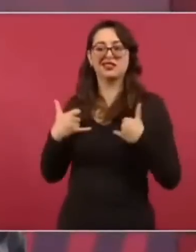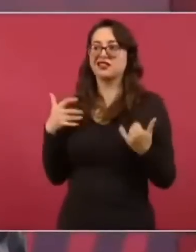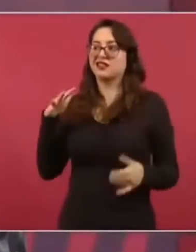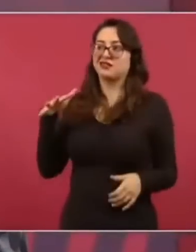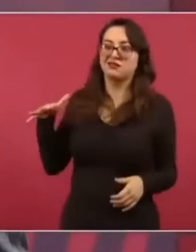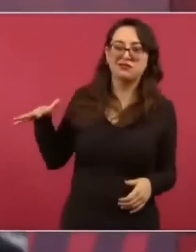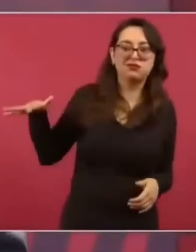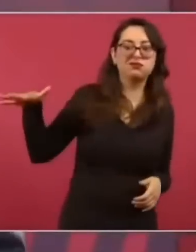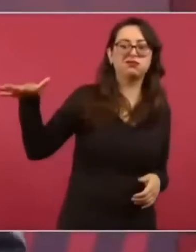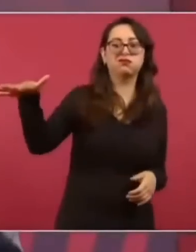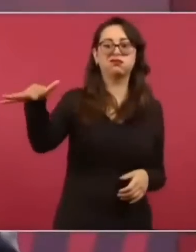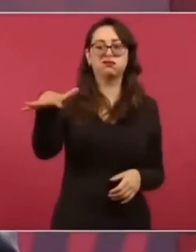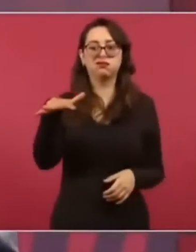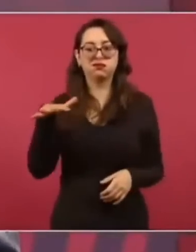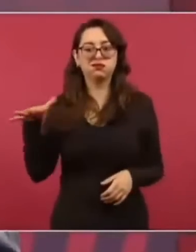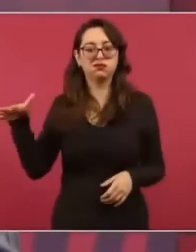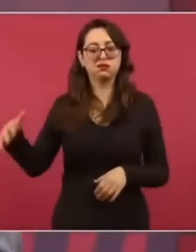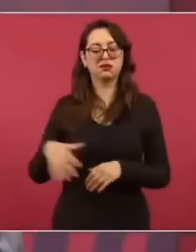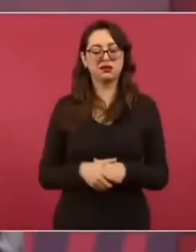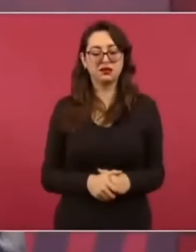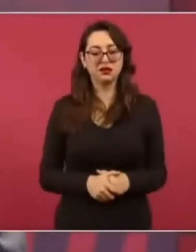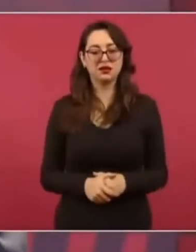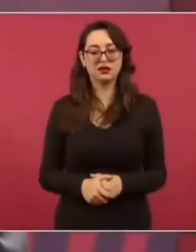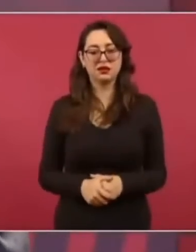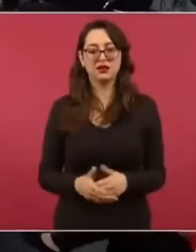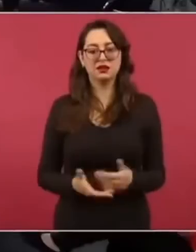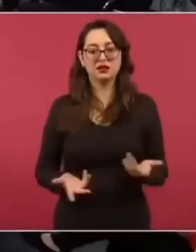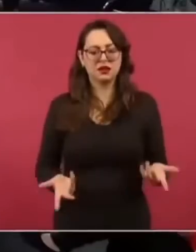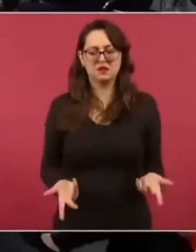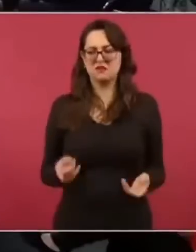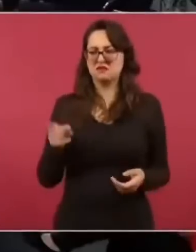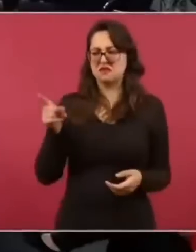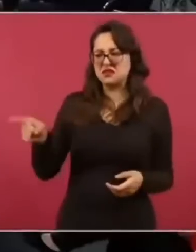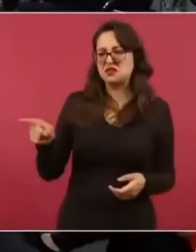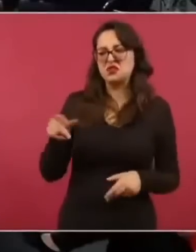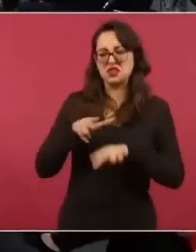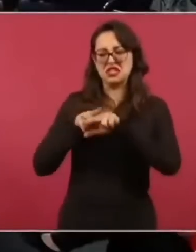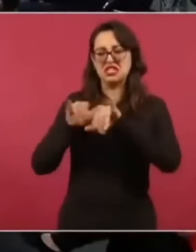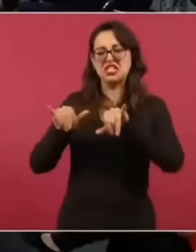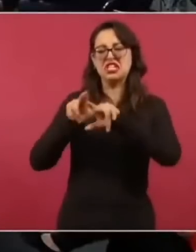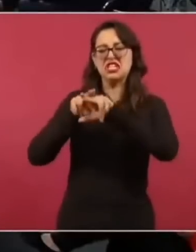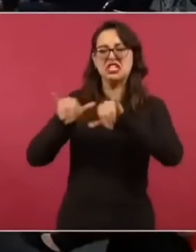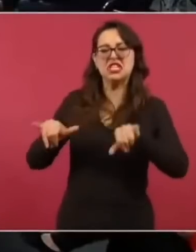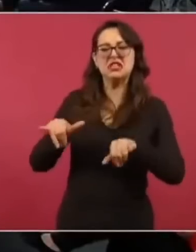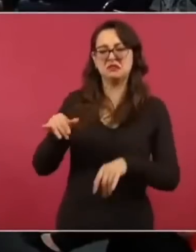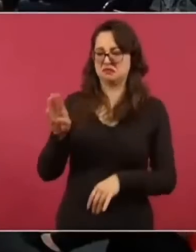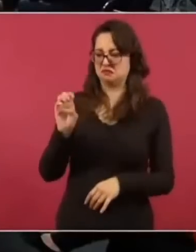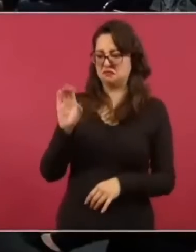Que se le estaba dando becas a los ninis.